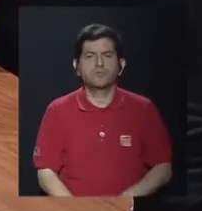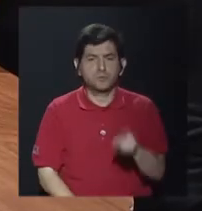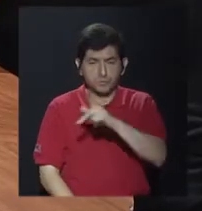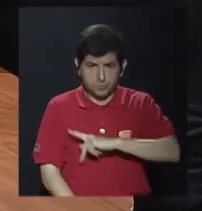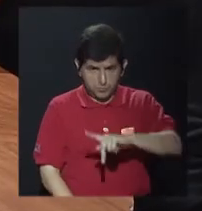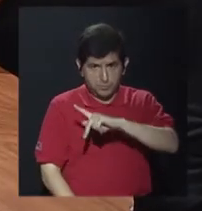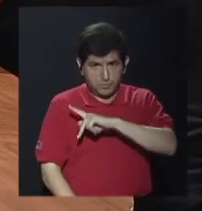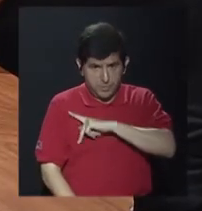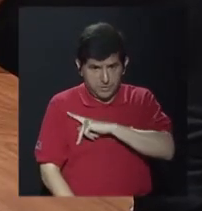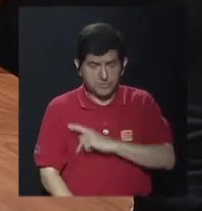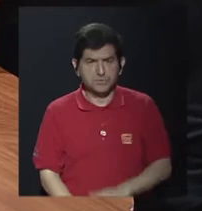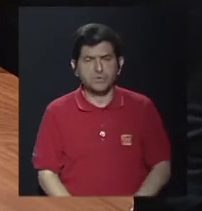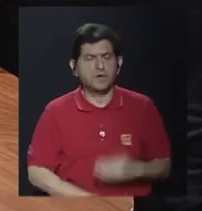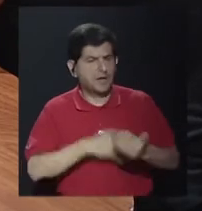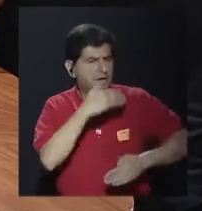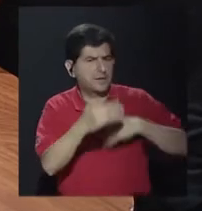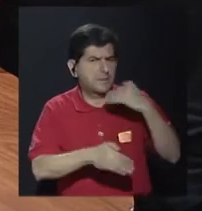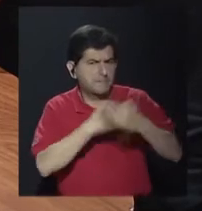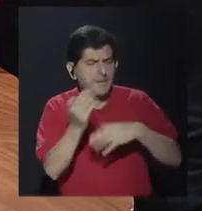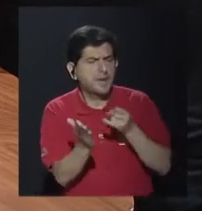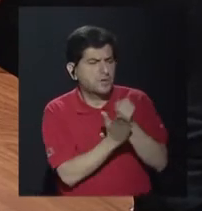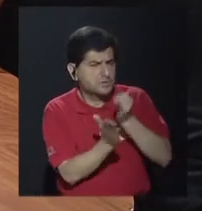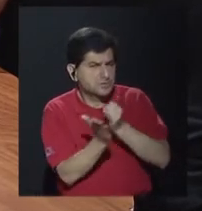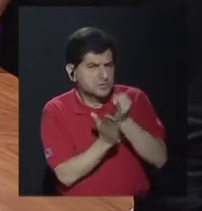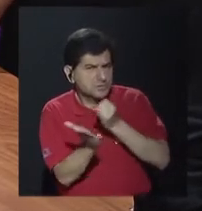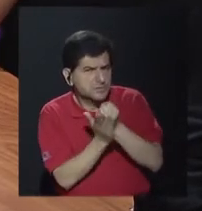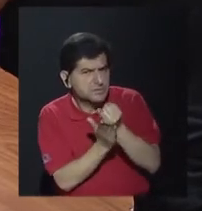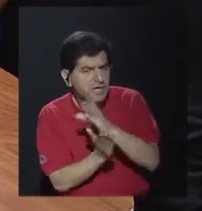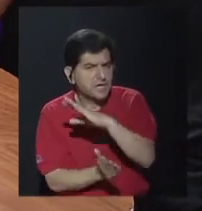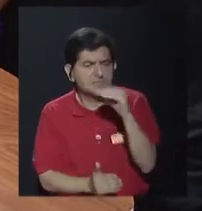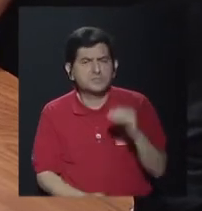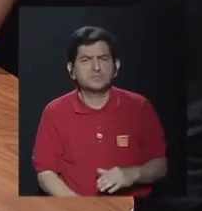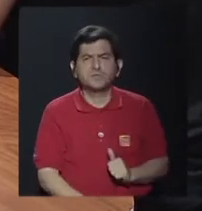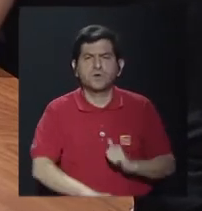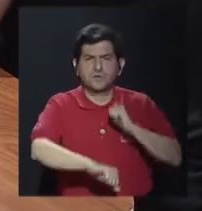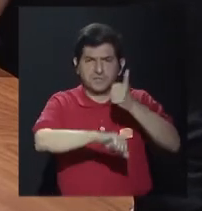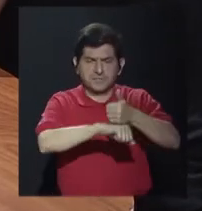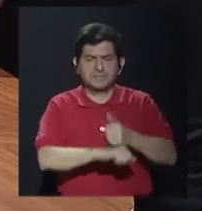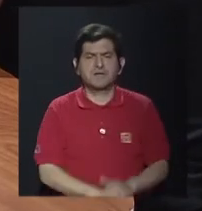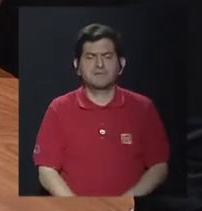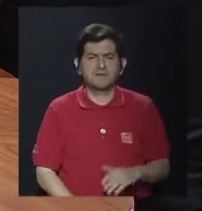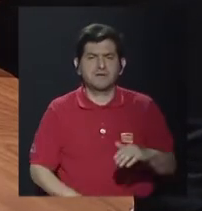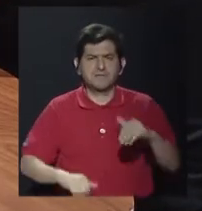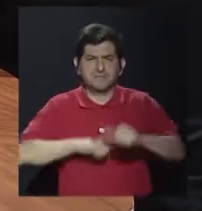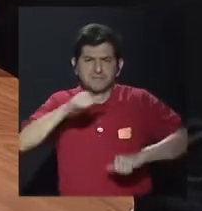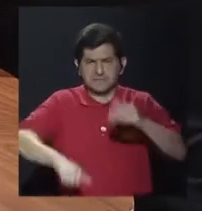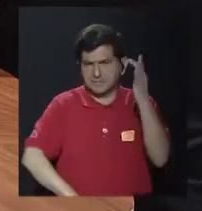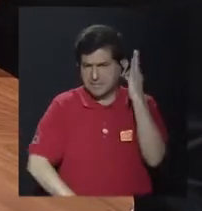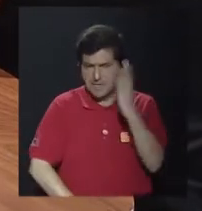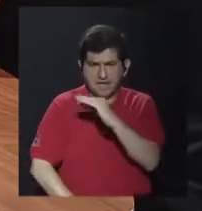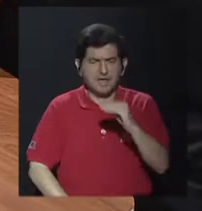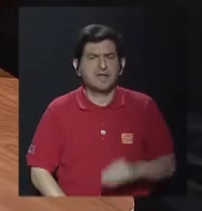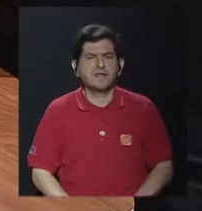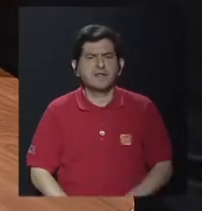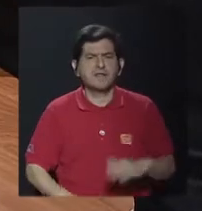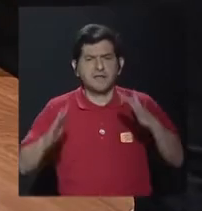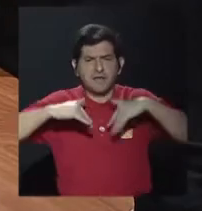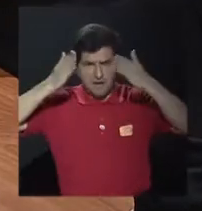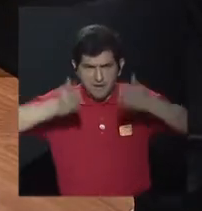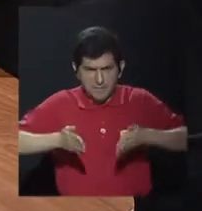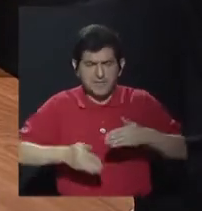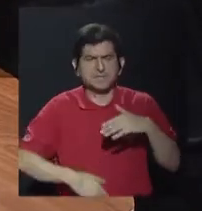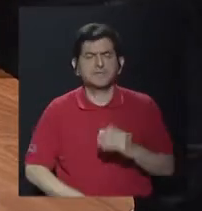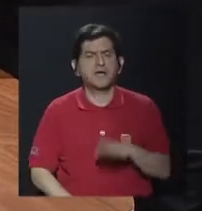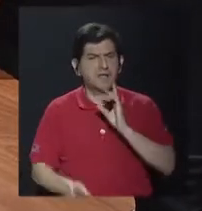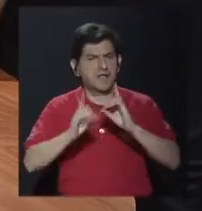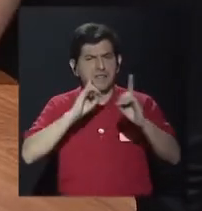personal todo este proceso de investigación y de poner a ecologistas y feministas a dialogar? Sí, tal vez fue lo